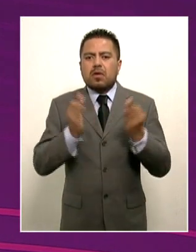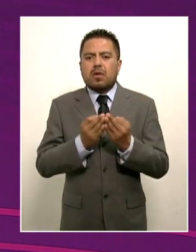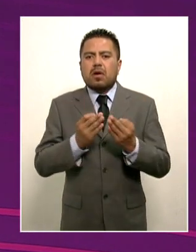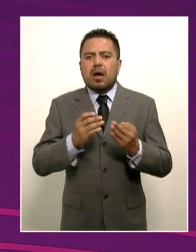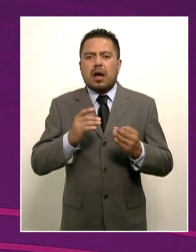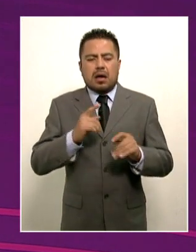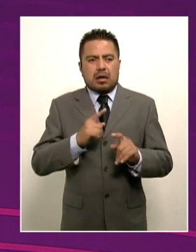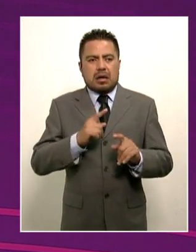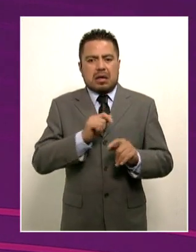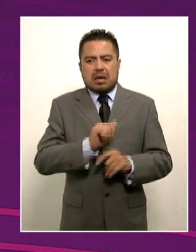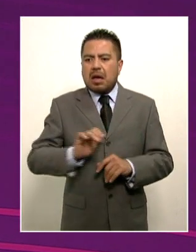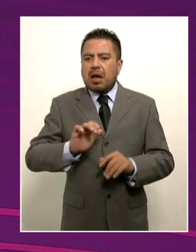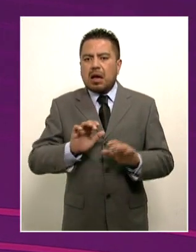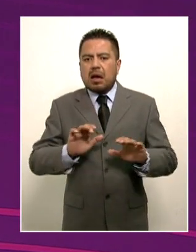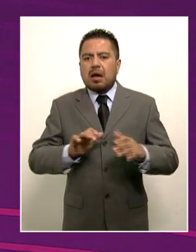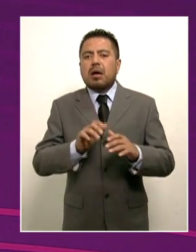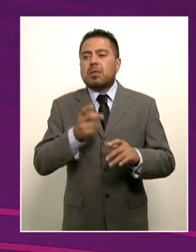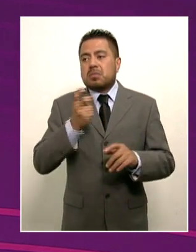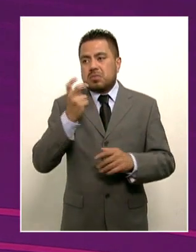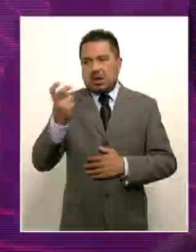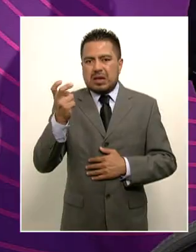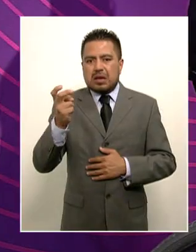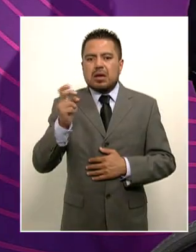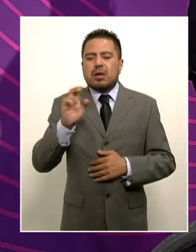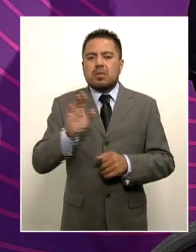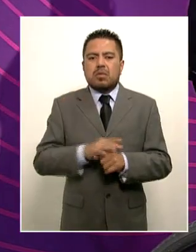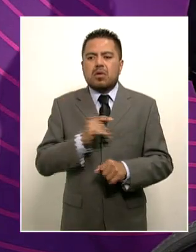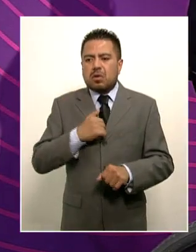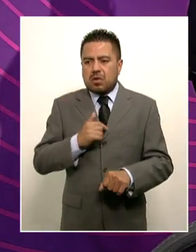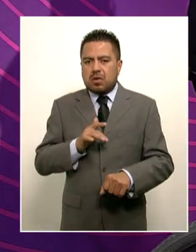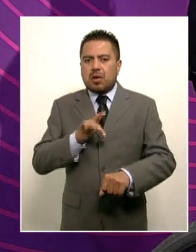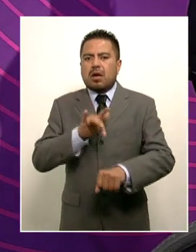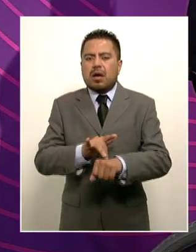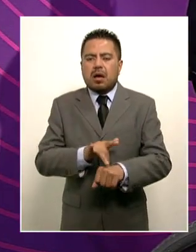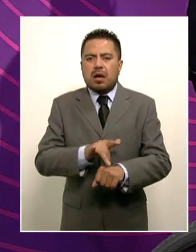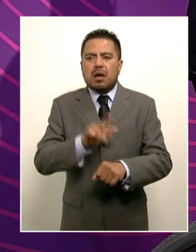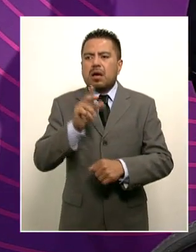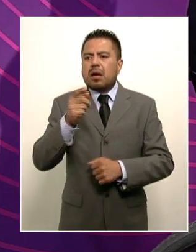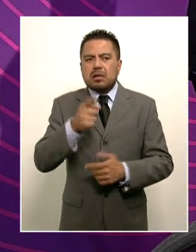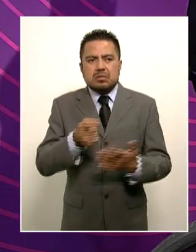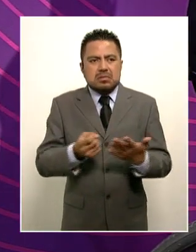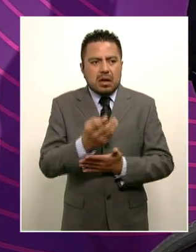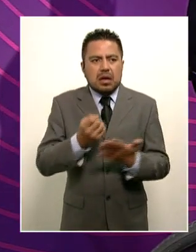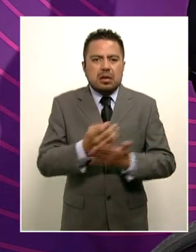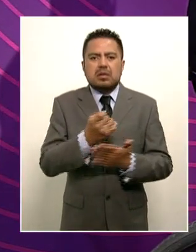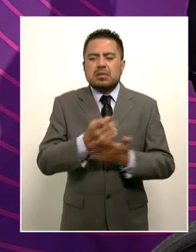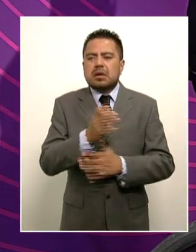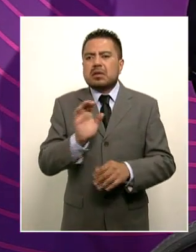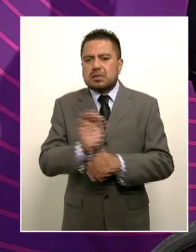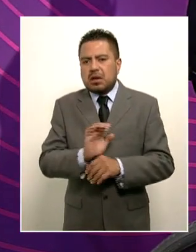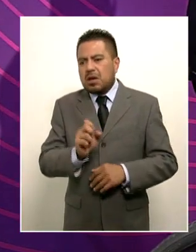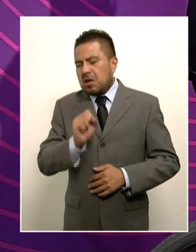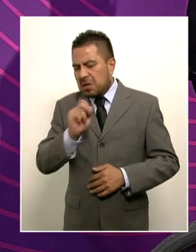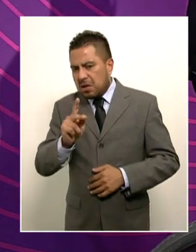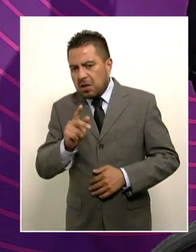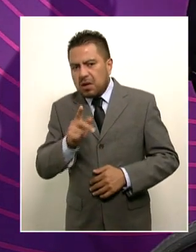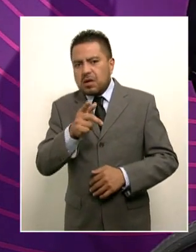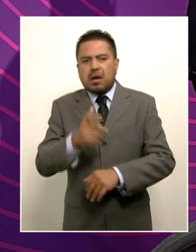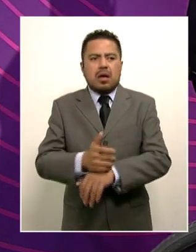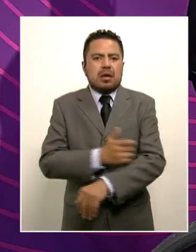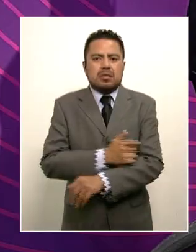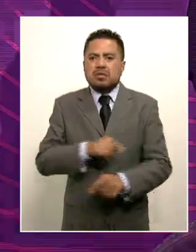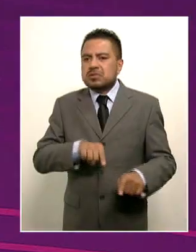del activismo es por lo mismo, por él, porque me tocó, yo era de que, no, pues hay que salir al cine, órale, vas con tu hermano,